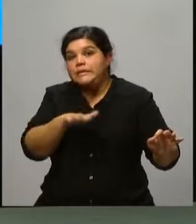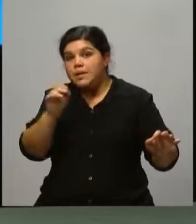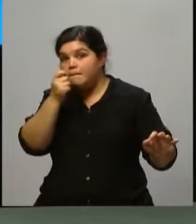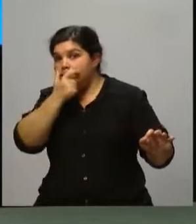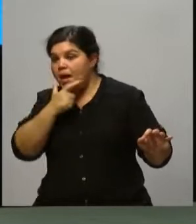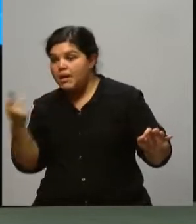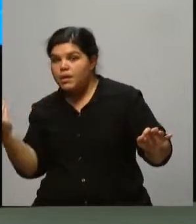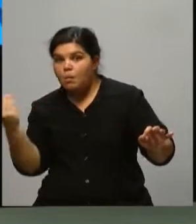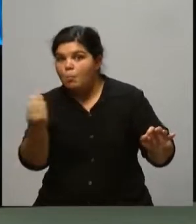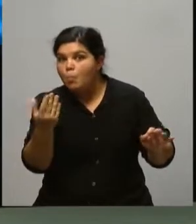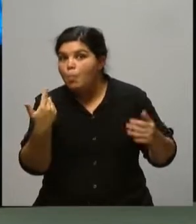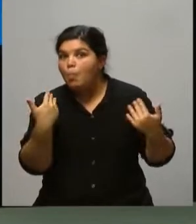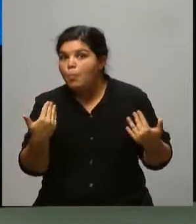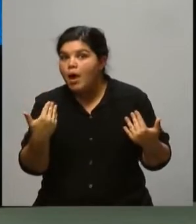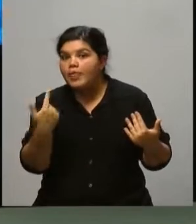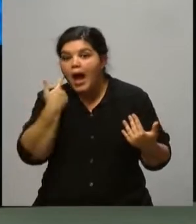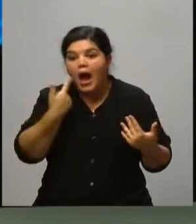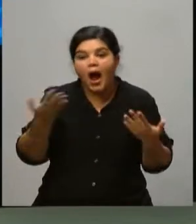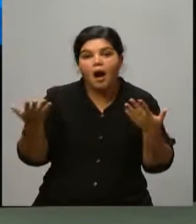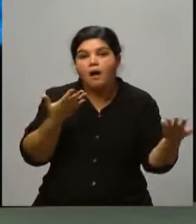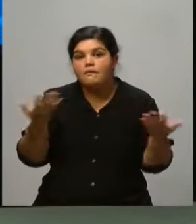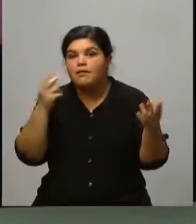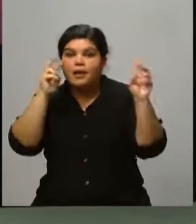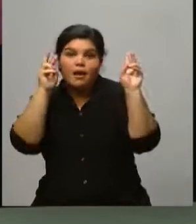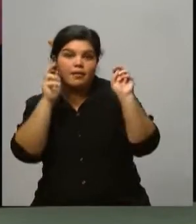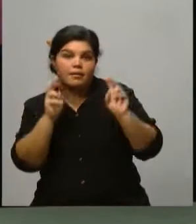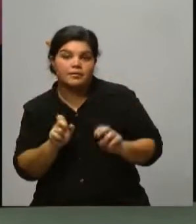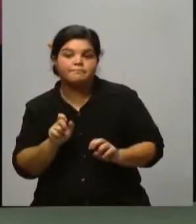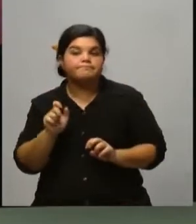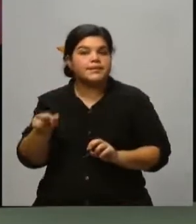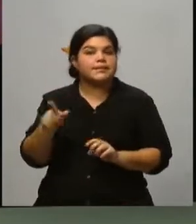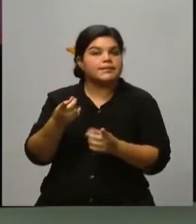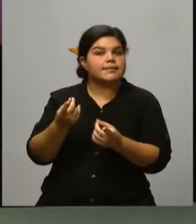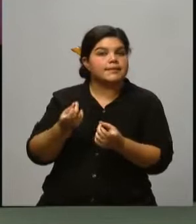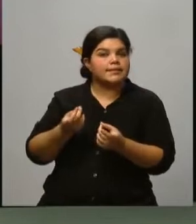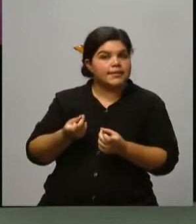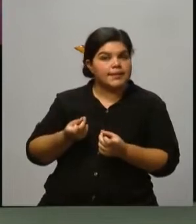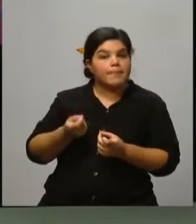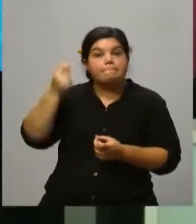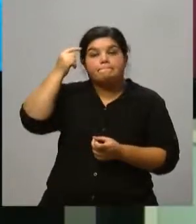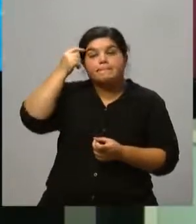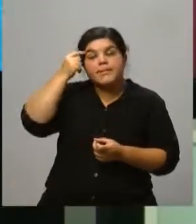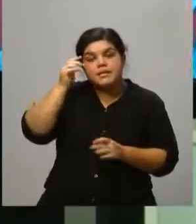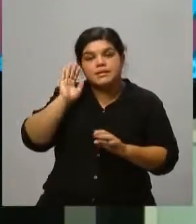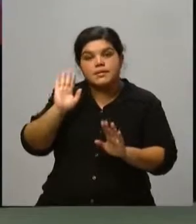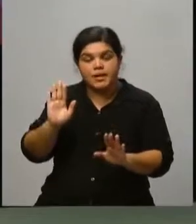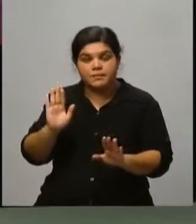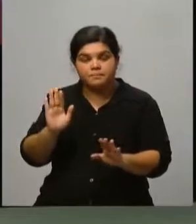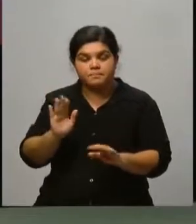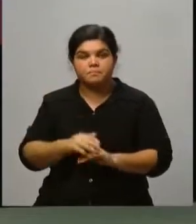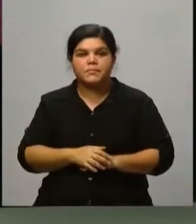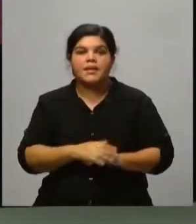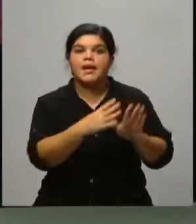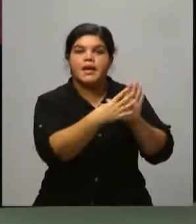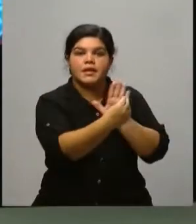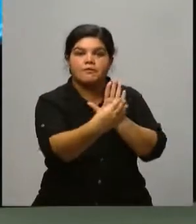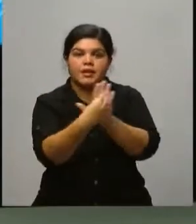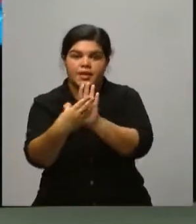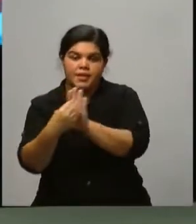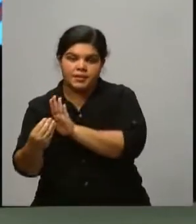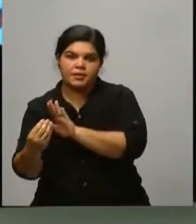su gestión tuvo muy malos resultados en términos económicos. De hecho, los indicadores no le favorecieron, ningún tipo